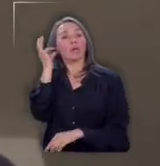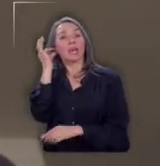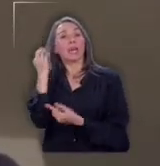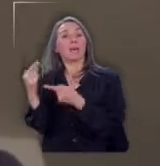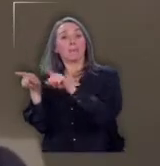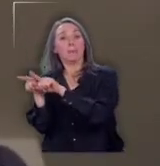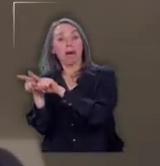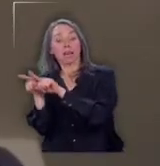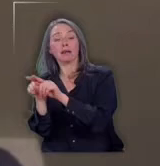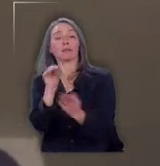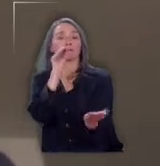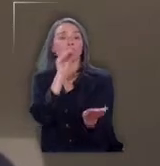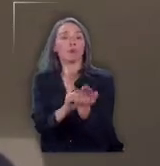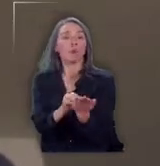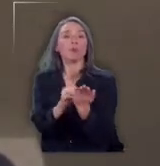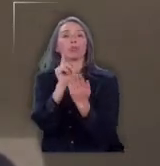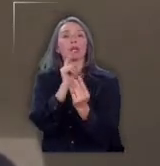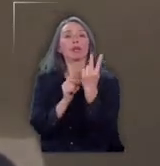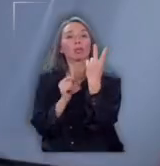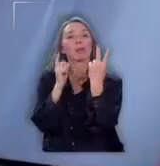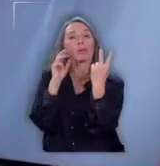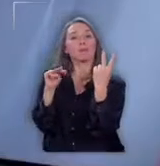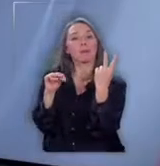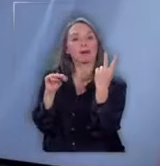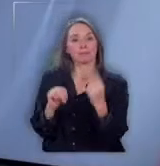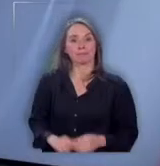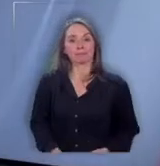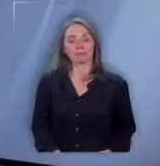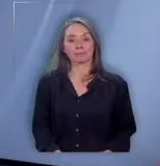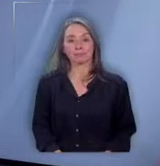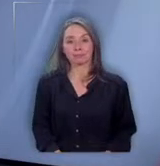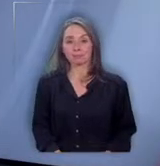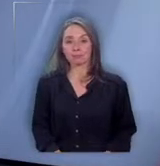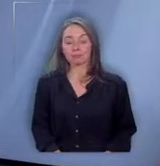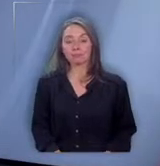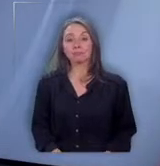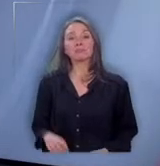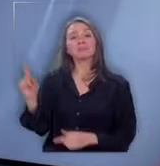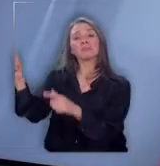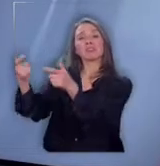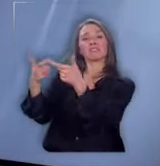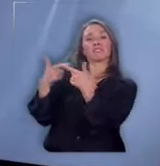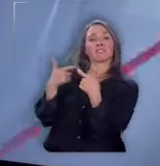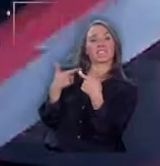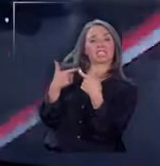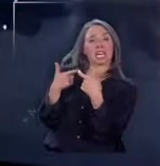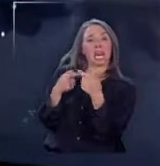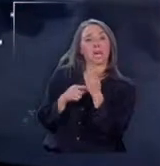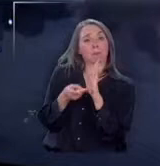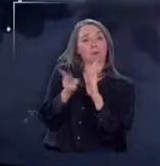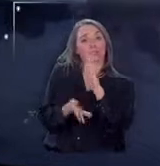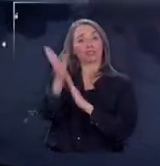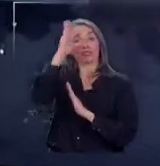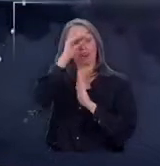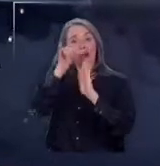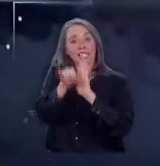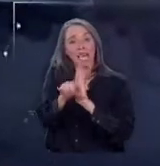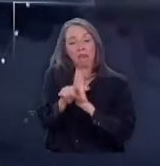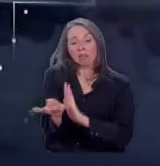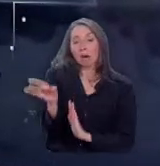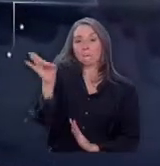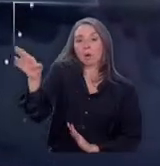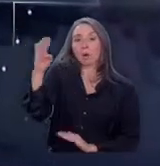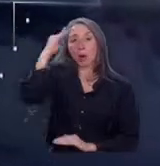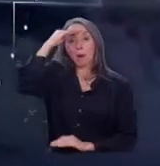dos madres evadió la fiscalización durante el toque de queda y atropelló a un